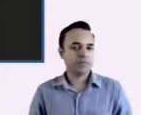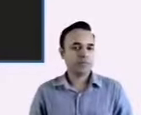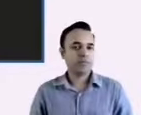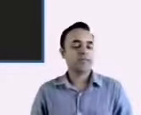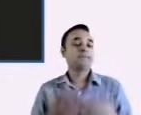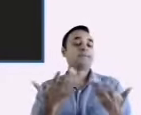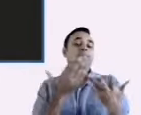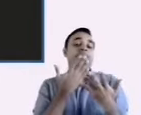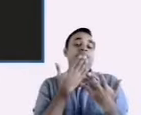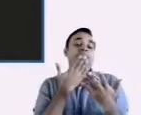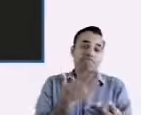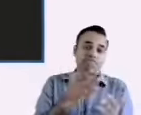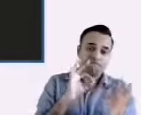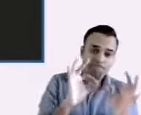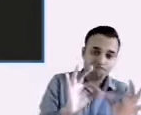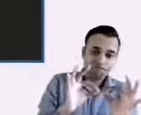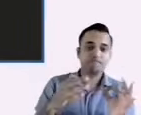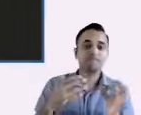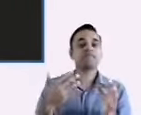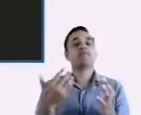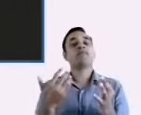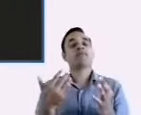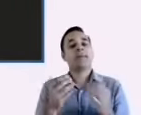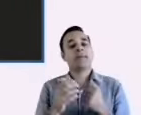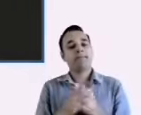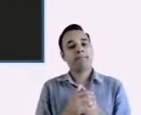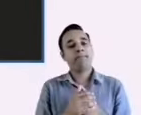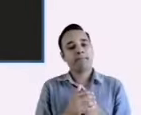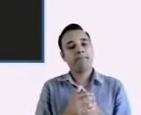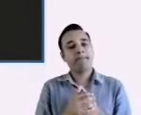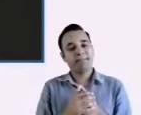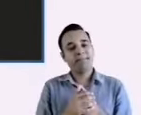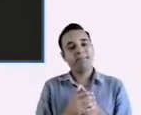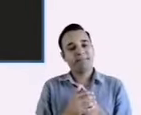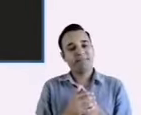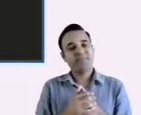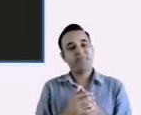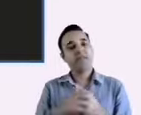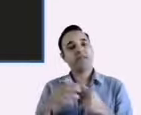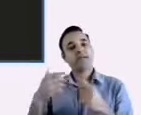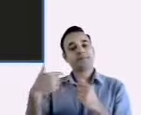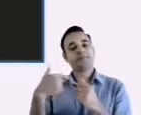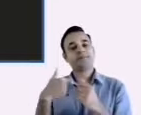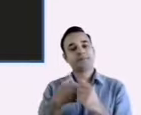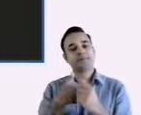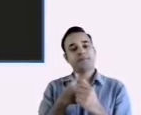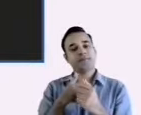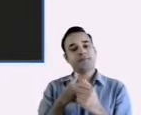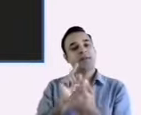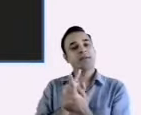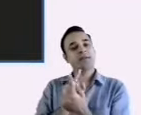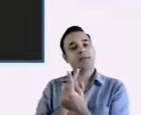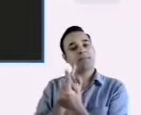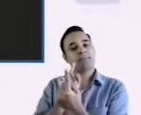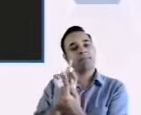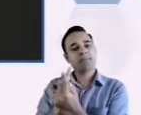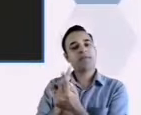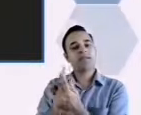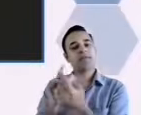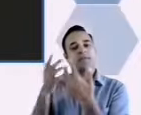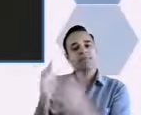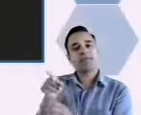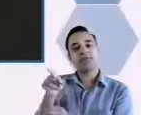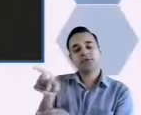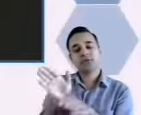uno desarrolla su cooperación de manera preventiva con motivo de la respuesta a la presencia